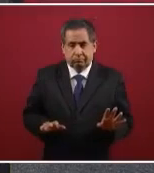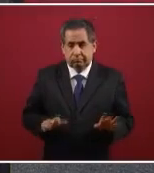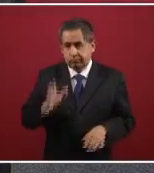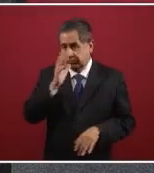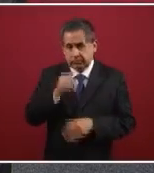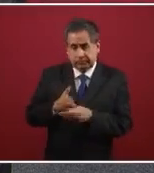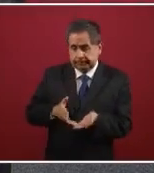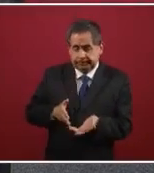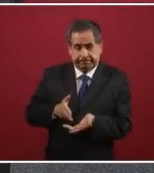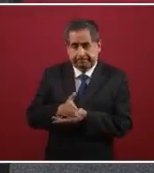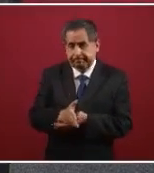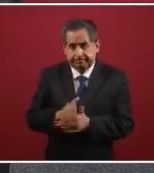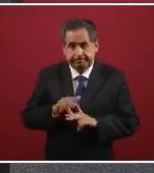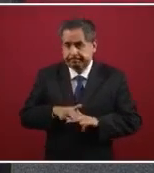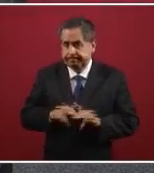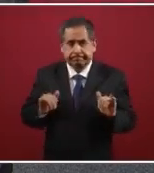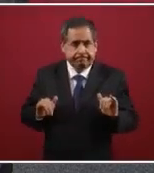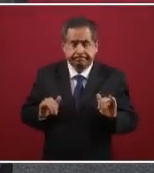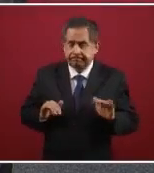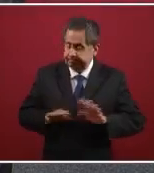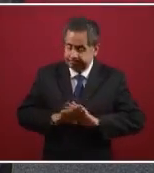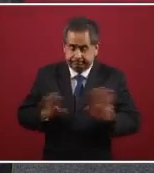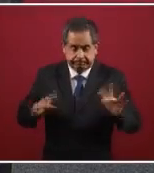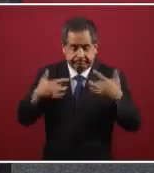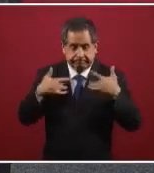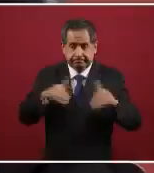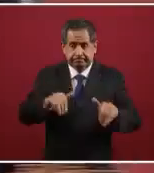intervenir para que